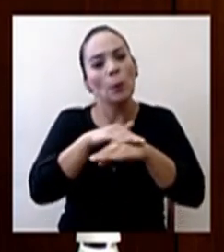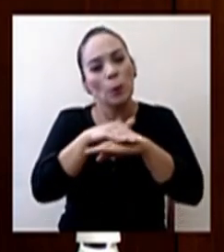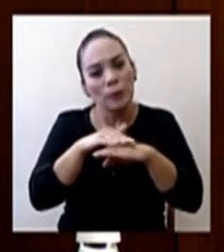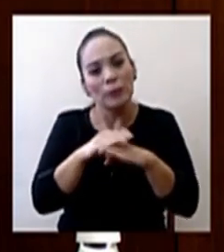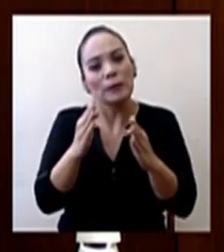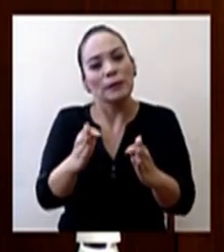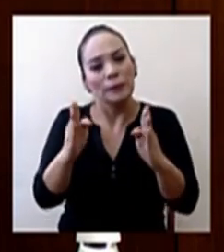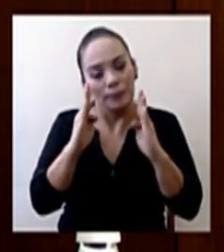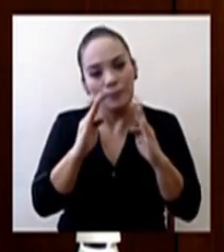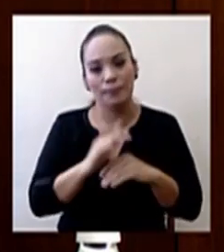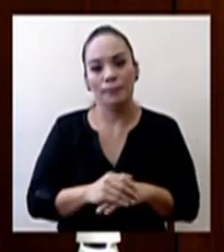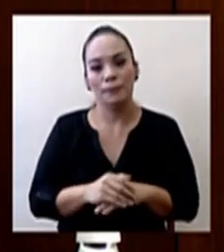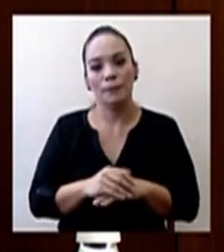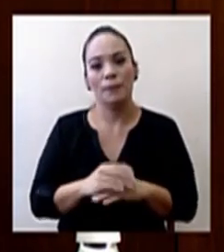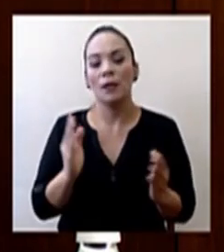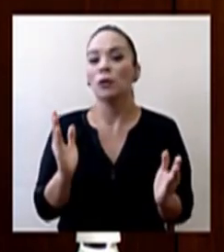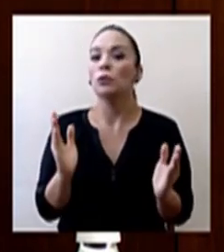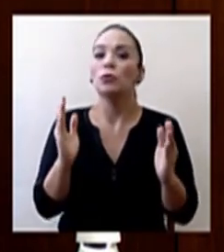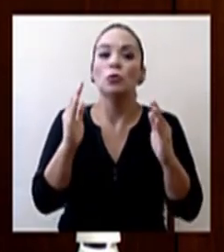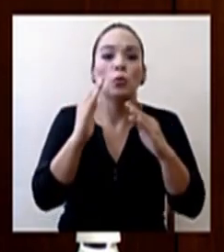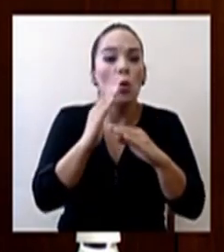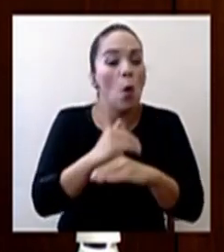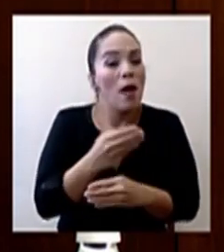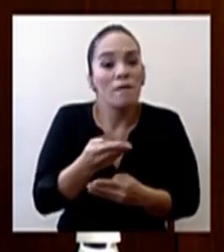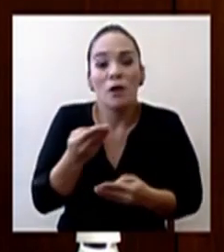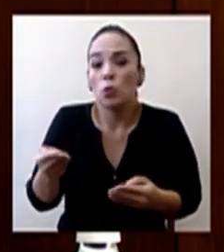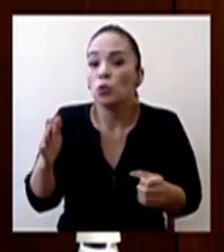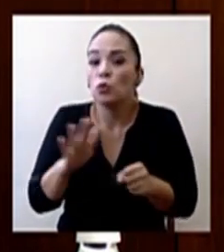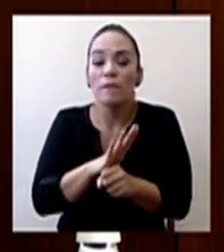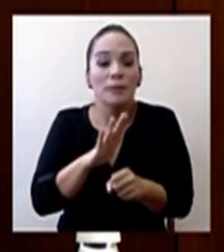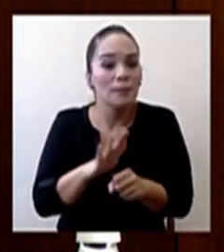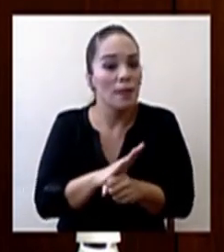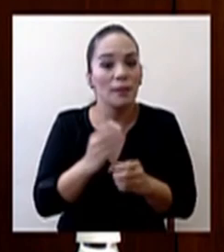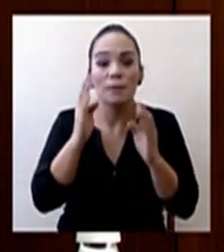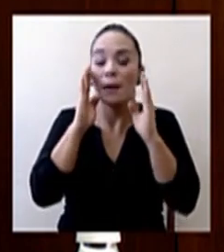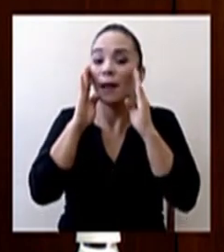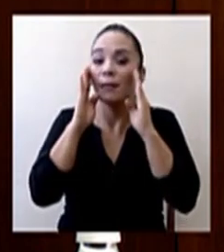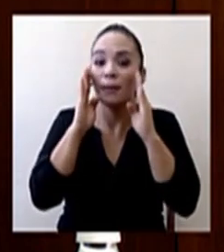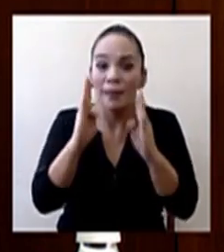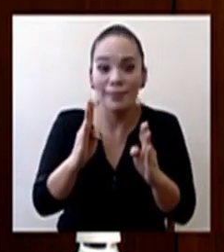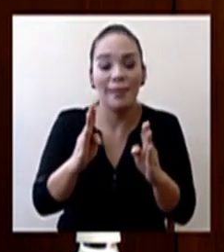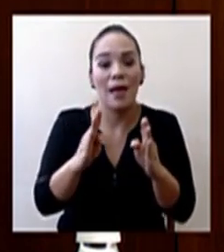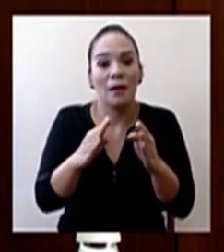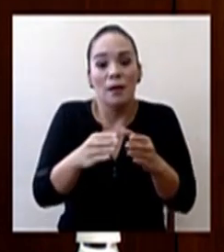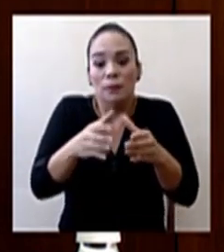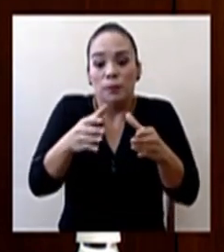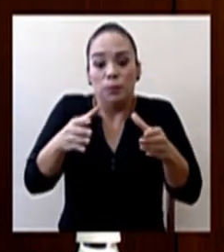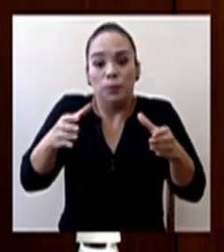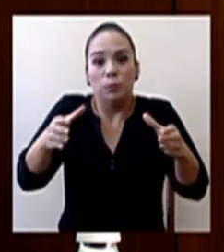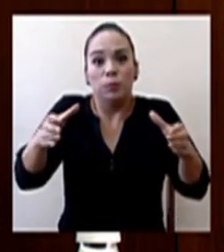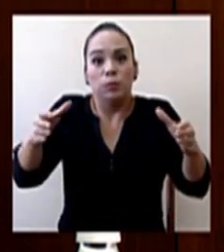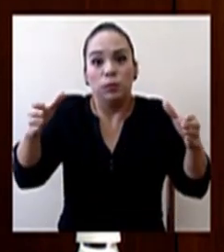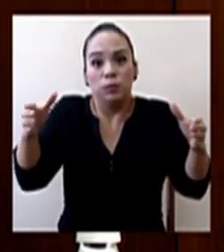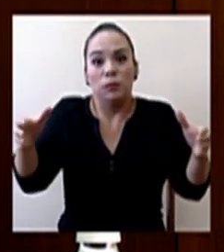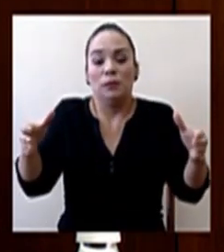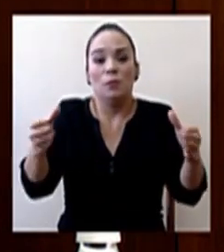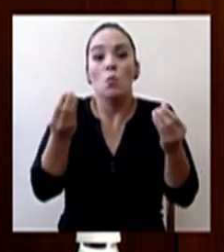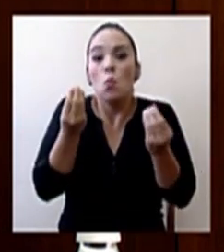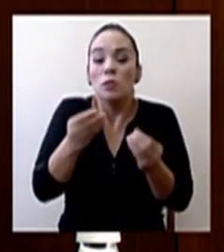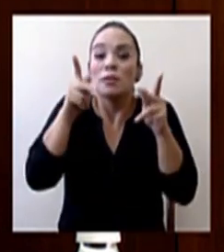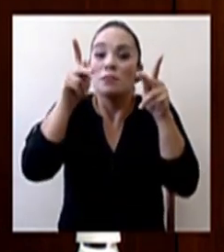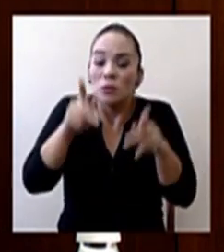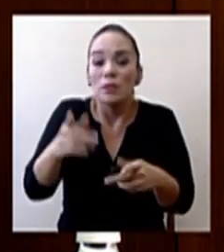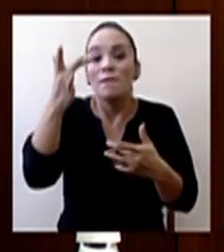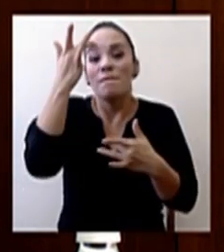No hay recursos suficientes para atender una creciente ola exponencial de